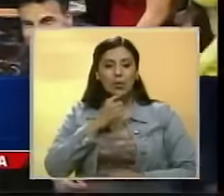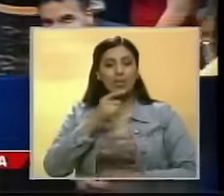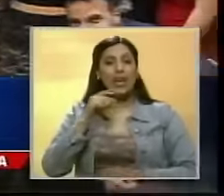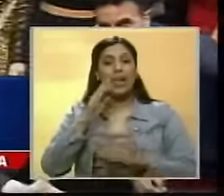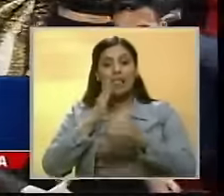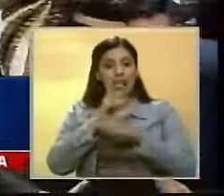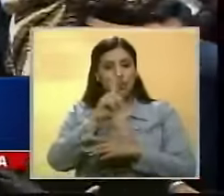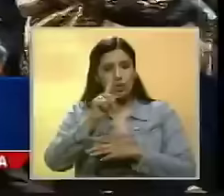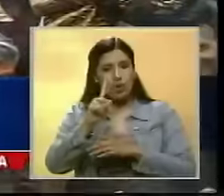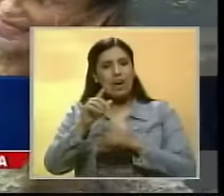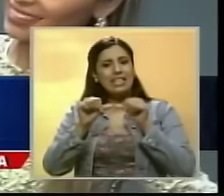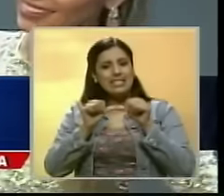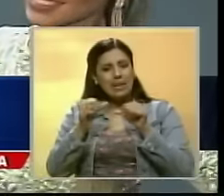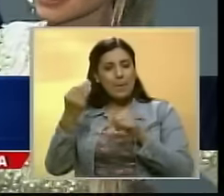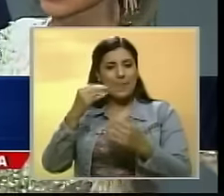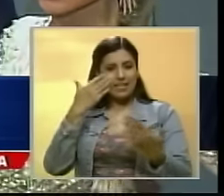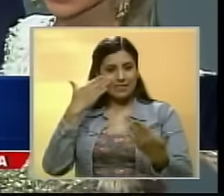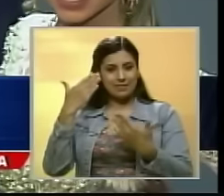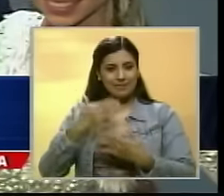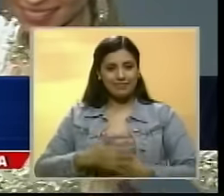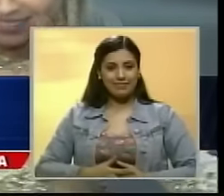no se aparten que uida